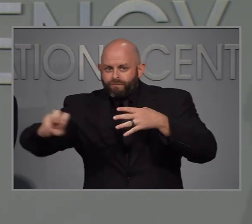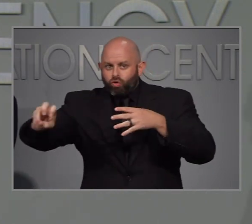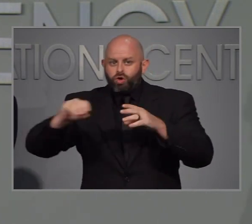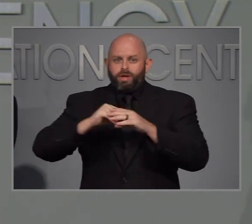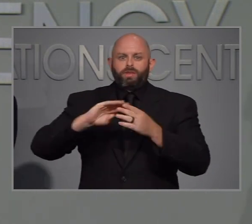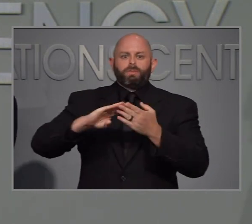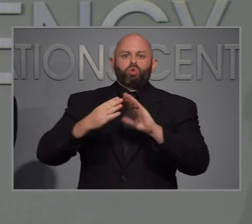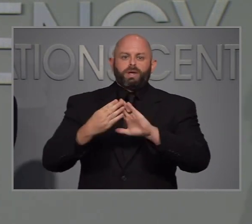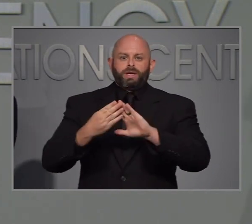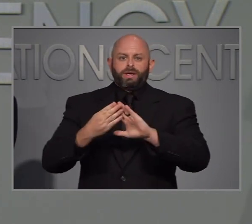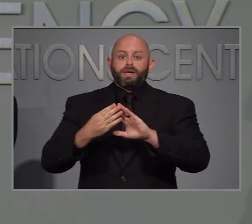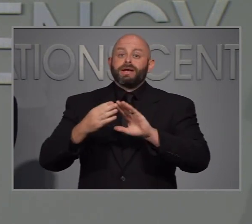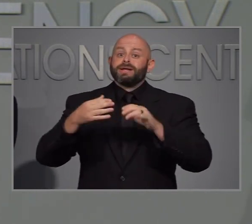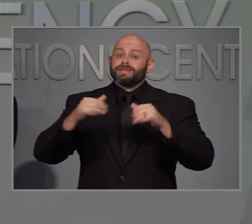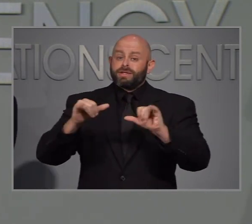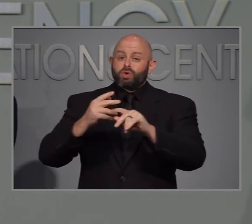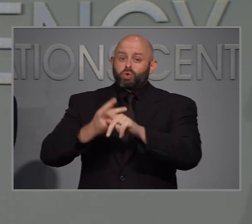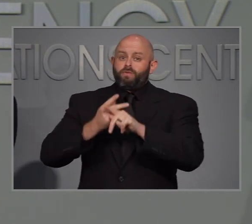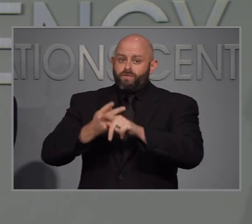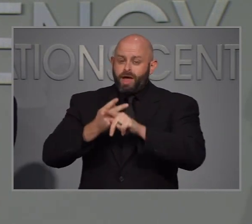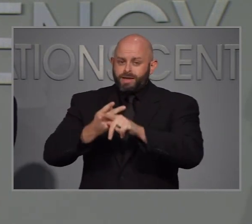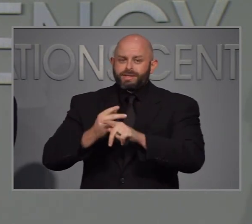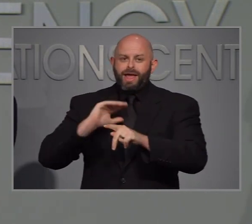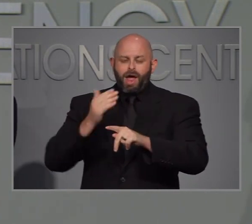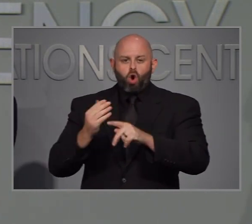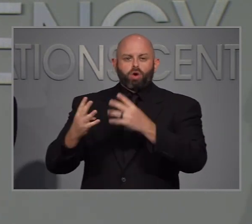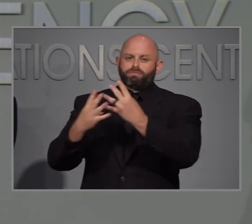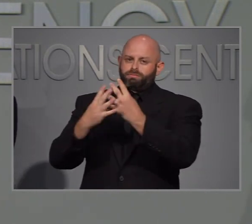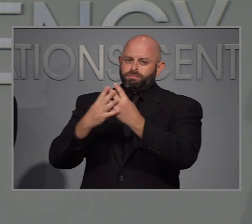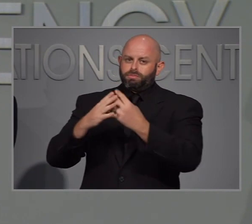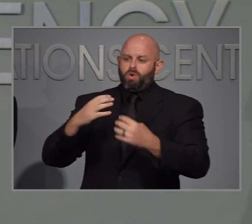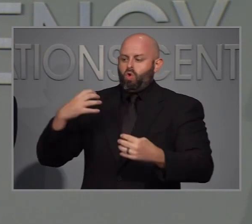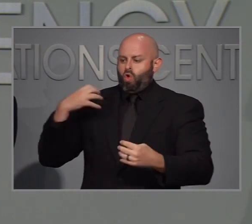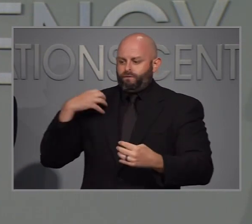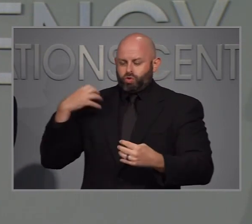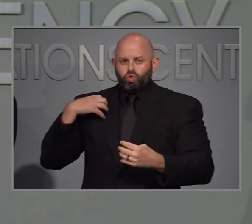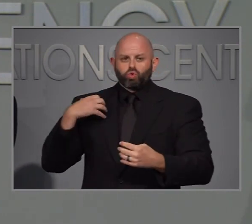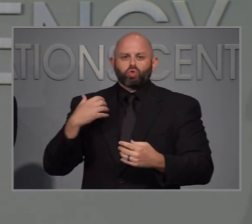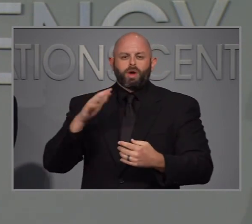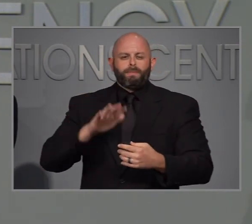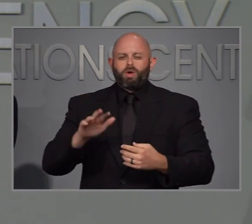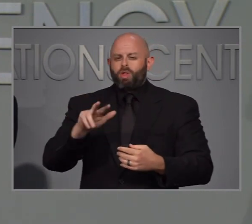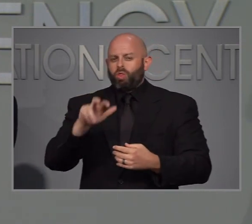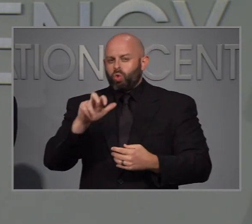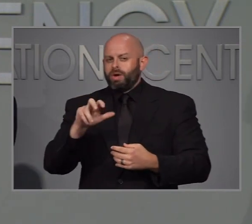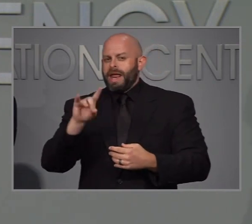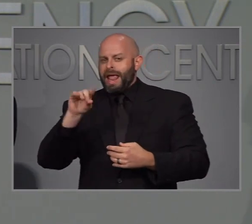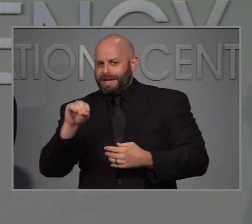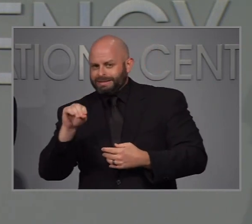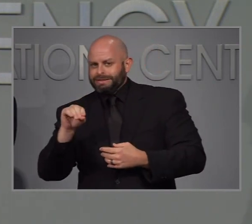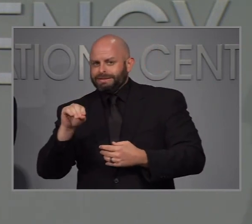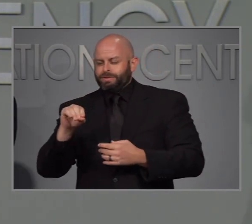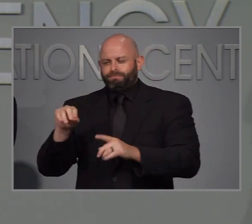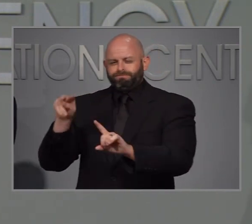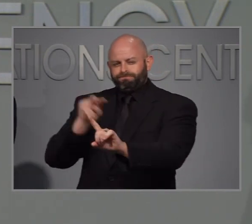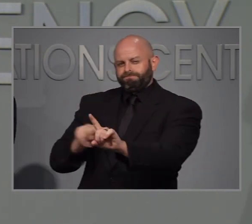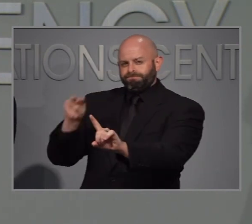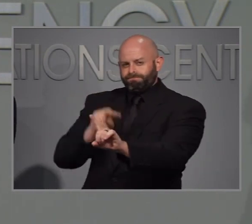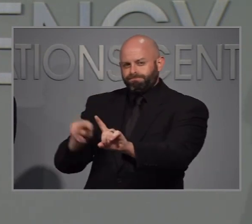la comunidad, pero de todas maneras siguen siendo supervisados por los oficiales de